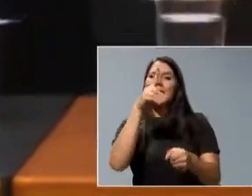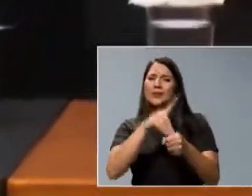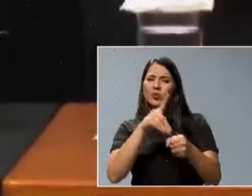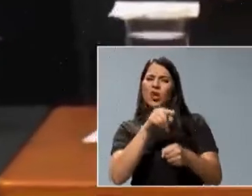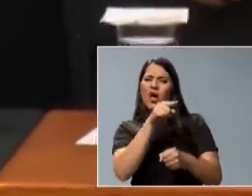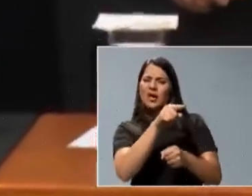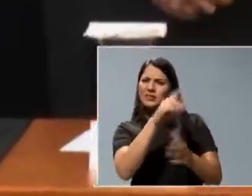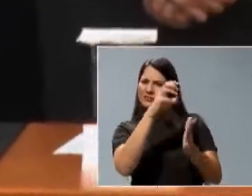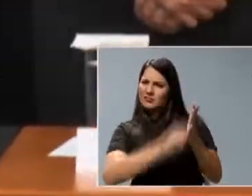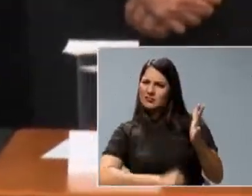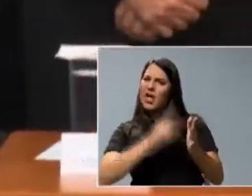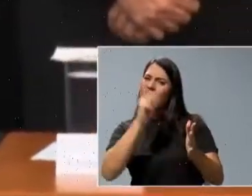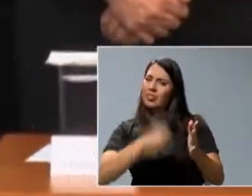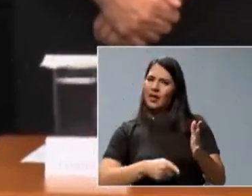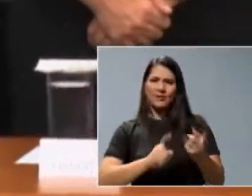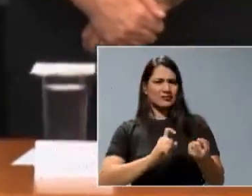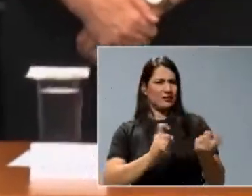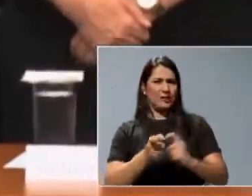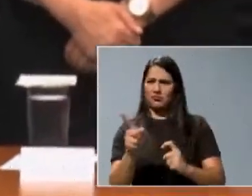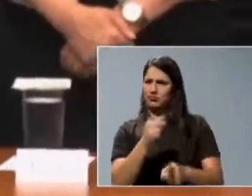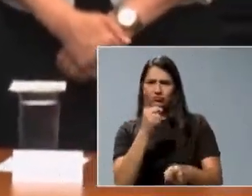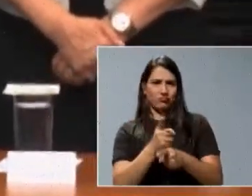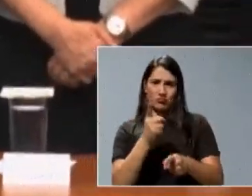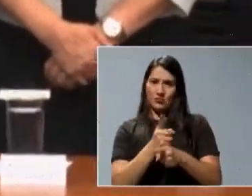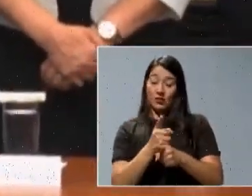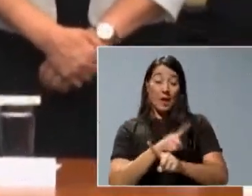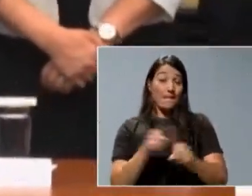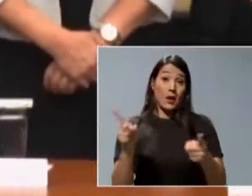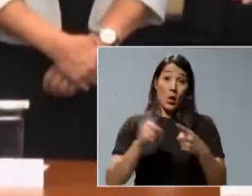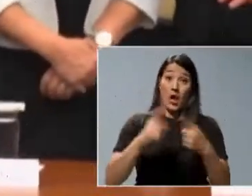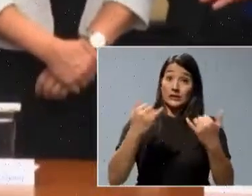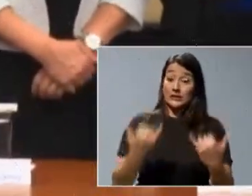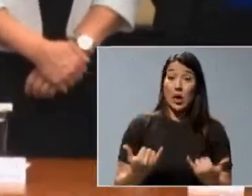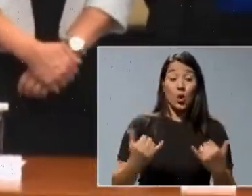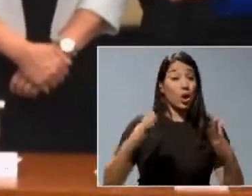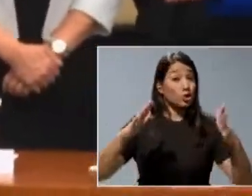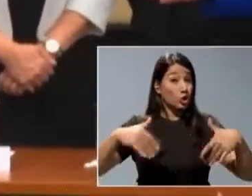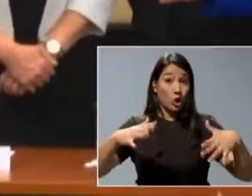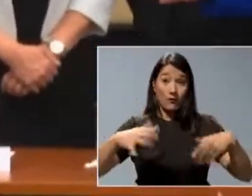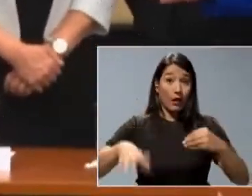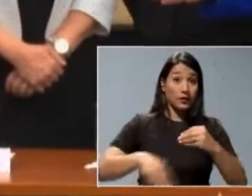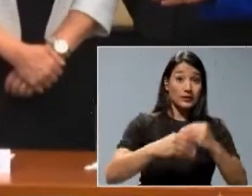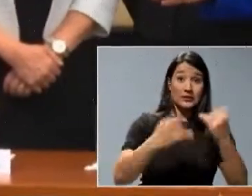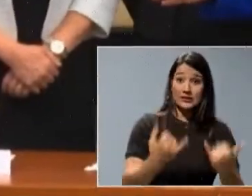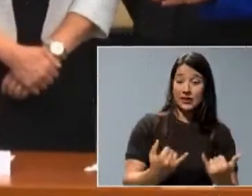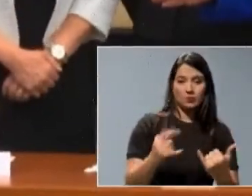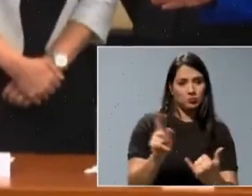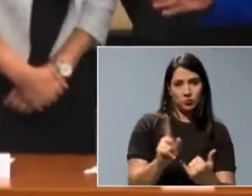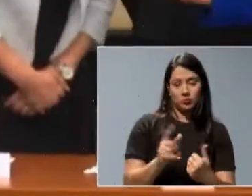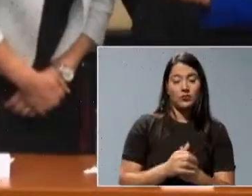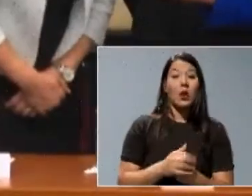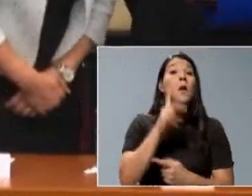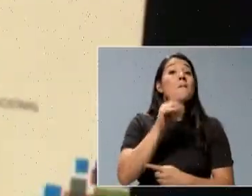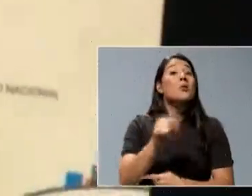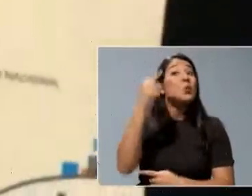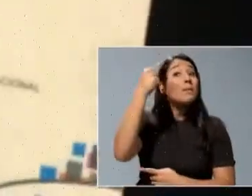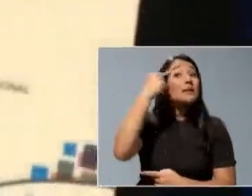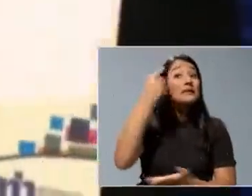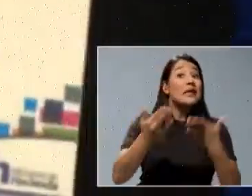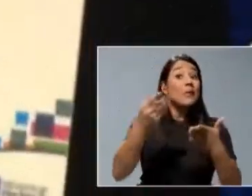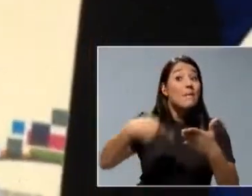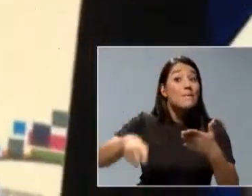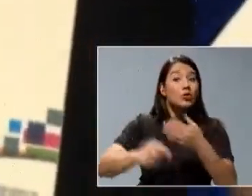presupuestaria debe ser corregida, pero por ahora se descarta que sea durante el trámite en el plenario. Por eso se piensa en un